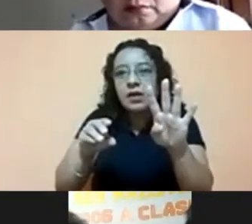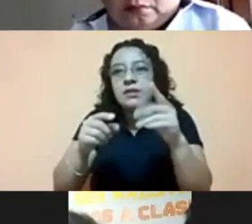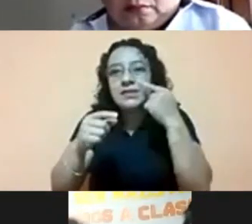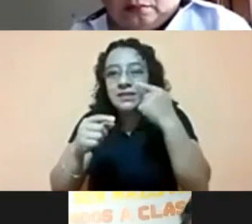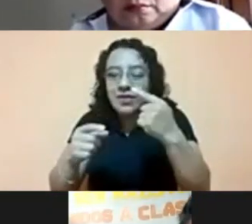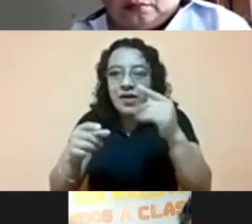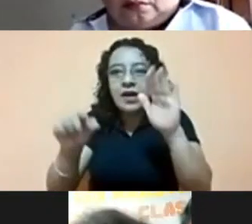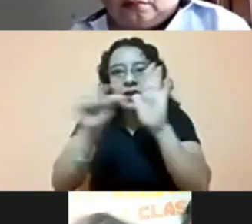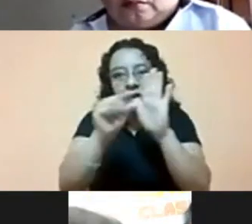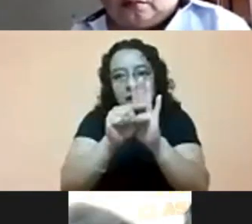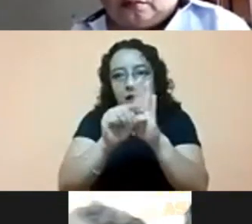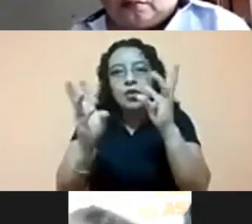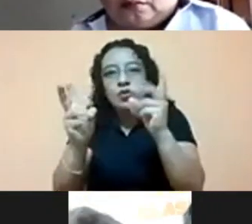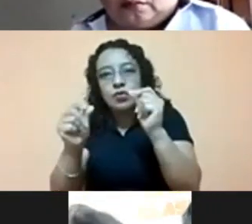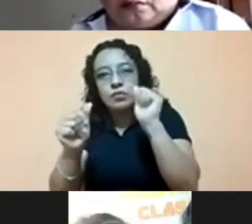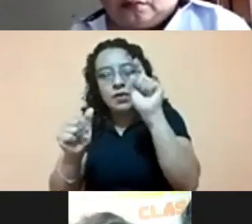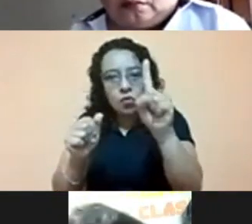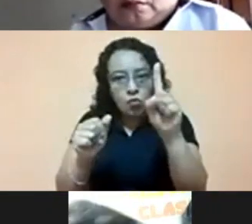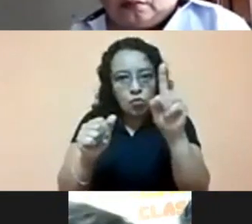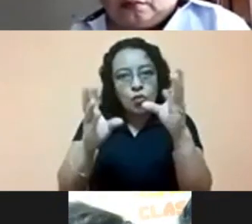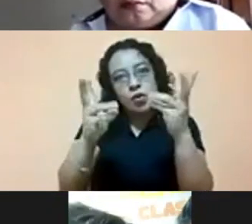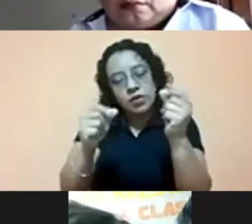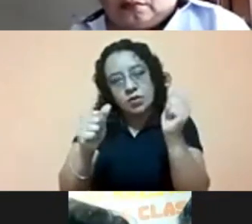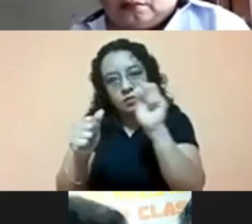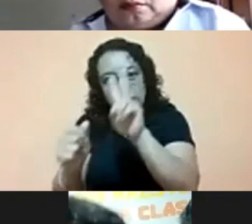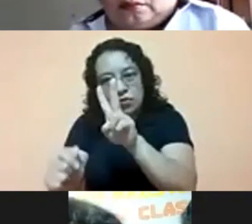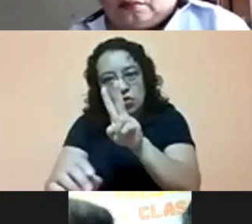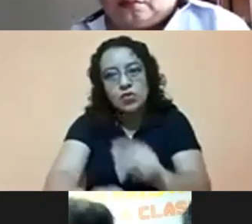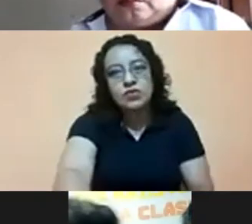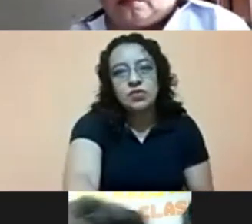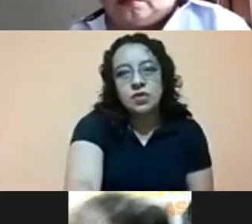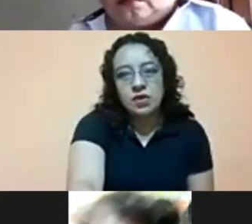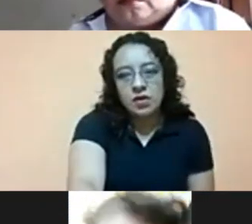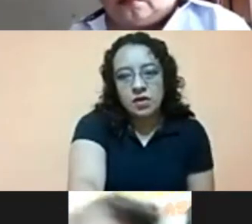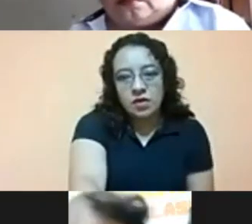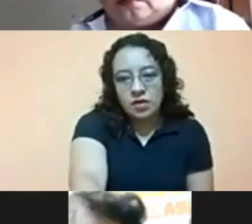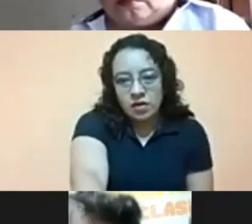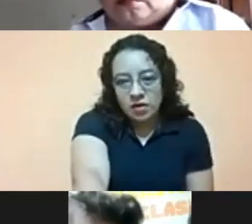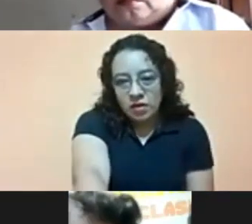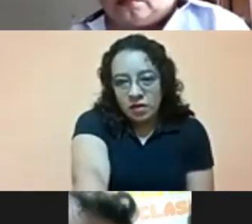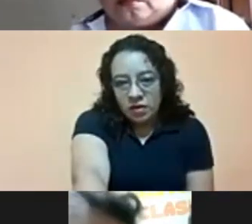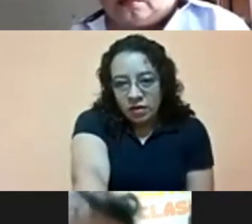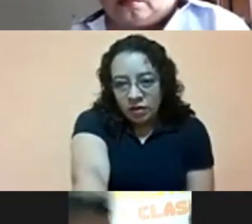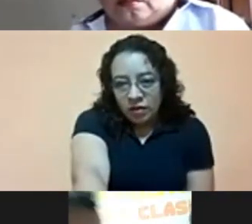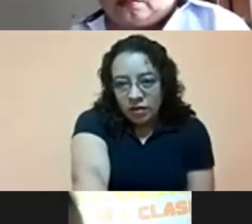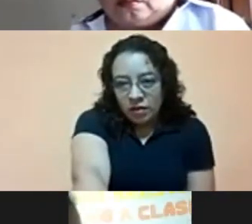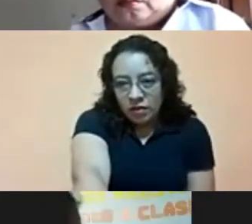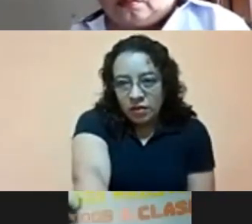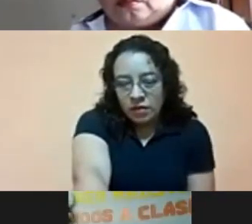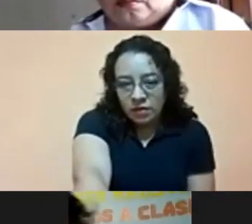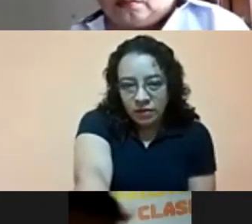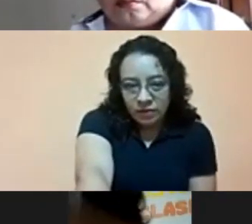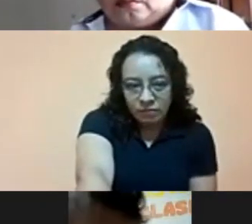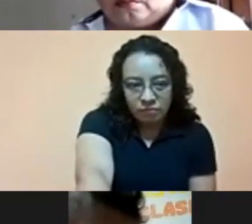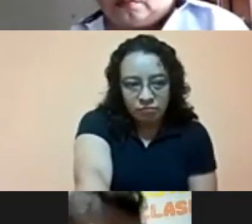2. En la sala 1 tenemos estimulación temprana hasta tercero primaria y en la segunda sala de cuarto primaria a